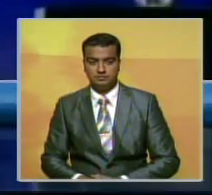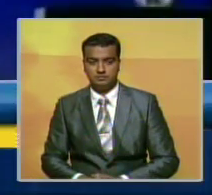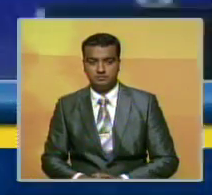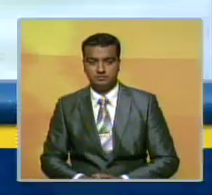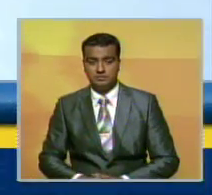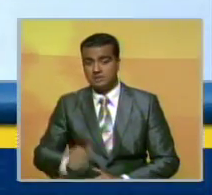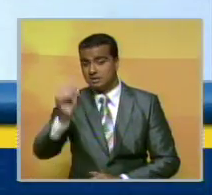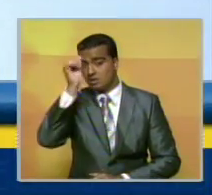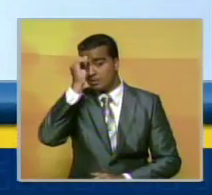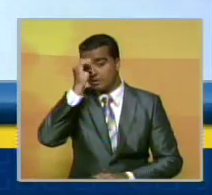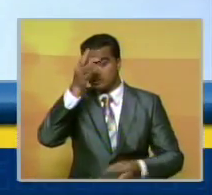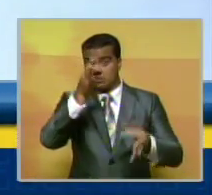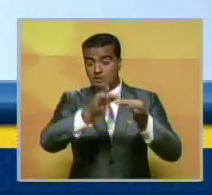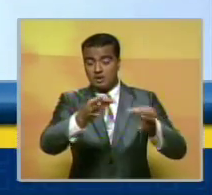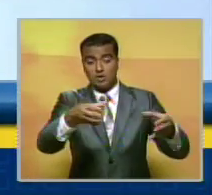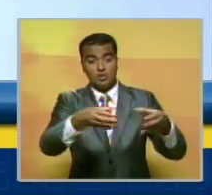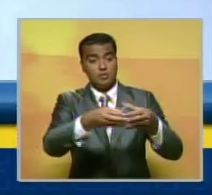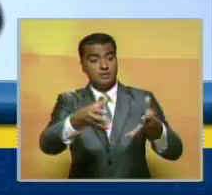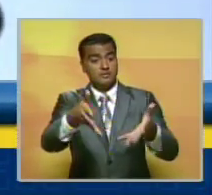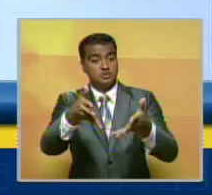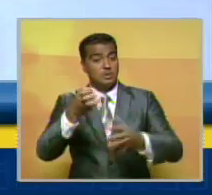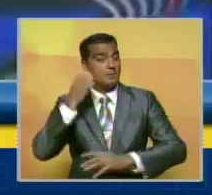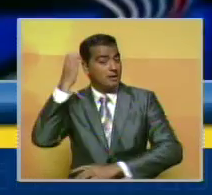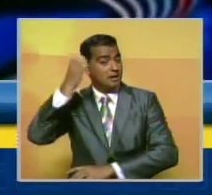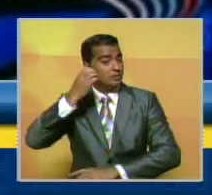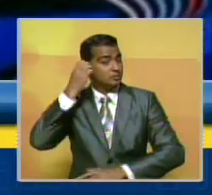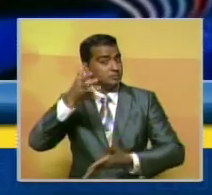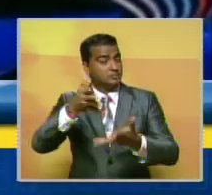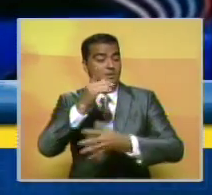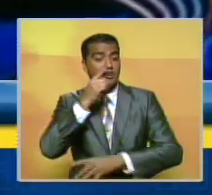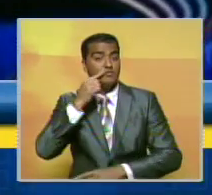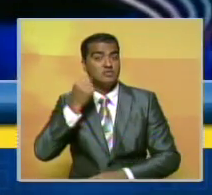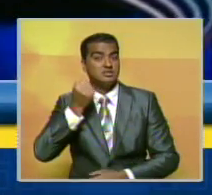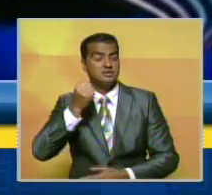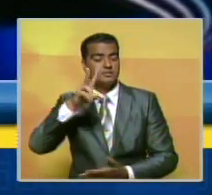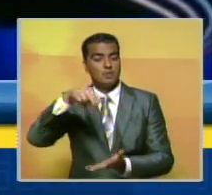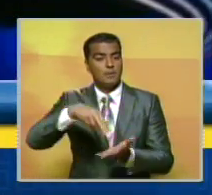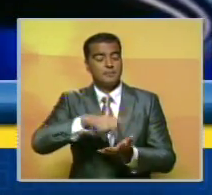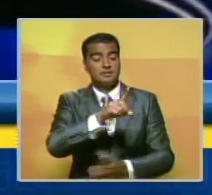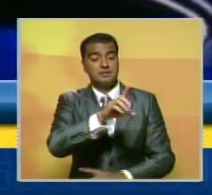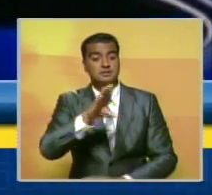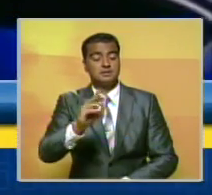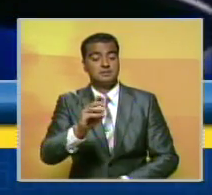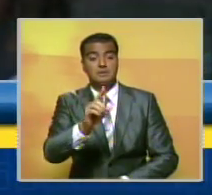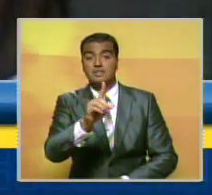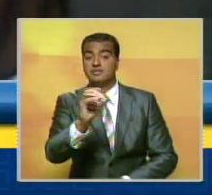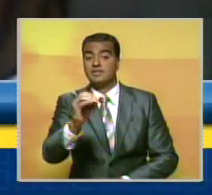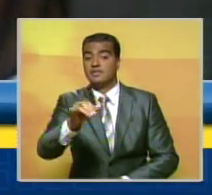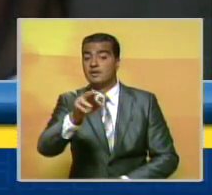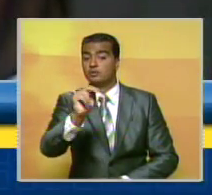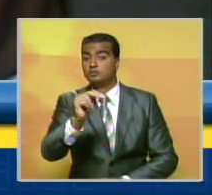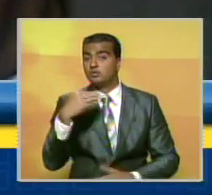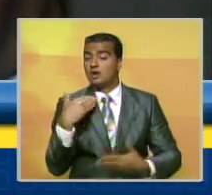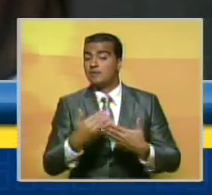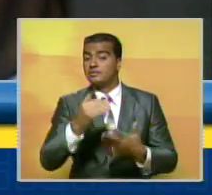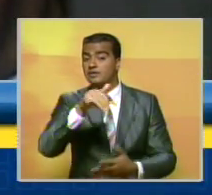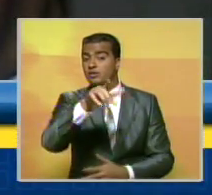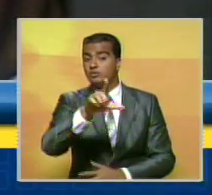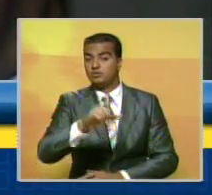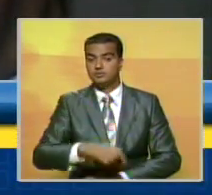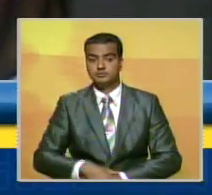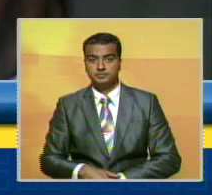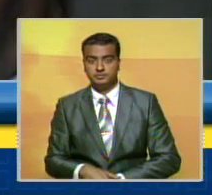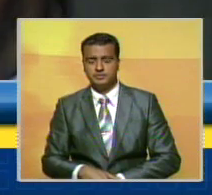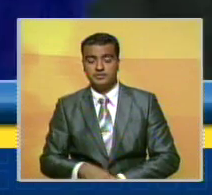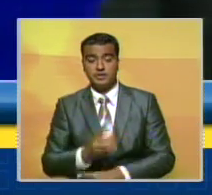Este domingo se sortearon los grupos de clasificación para la Eurocopa Francia 2016, que se disputará del 10 de junio al 10 de julio. El torneo se disputará